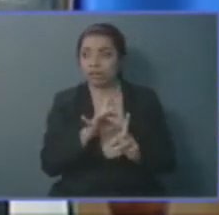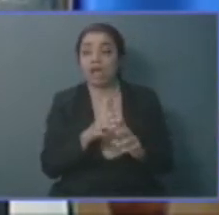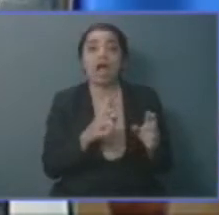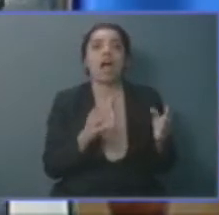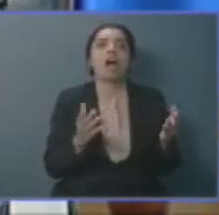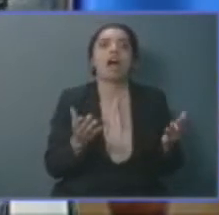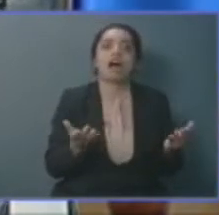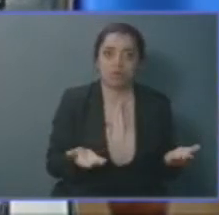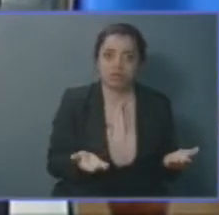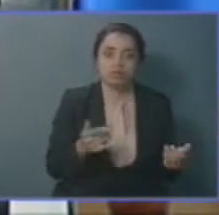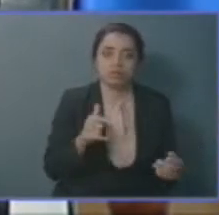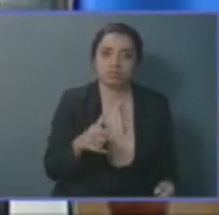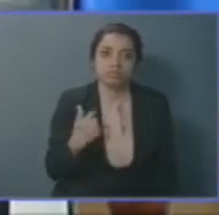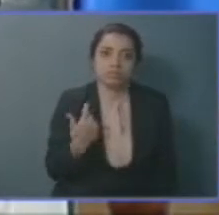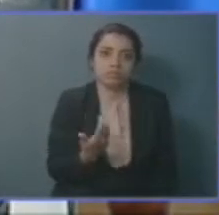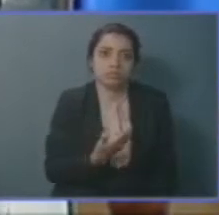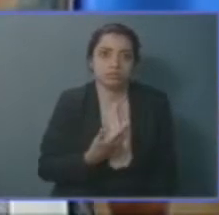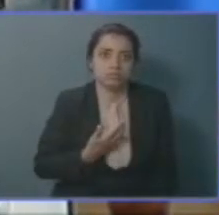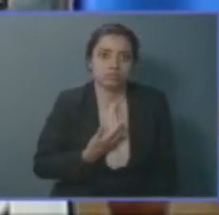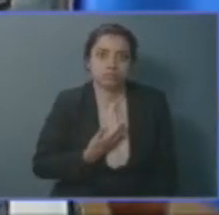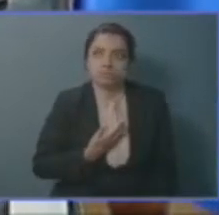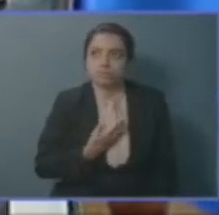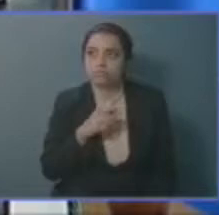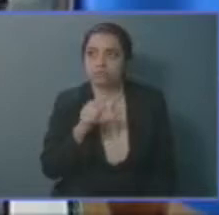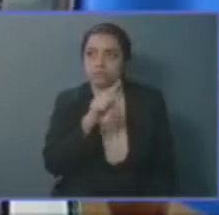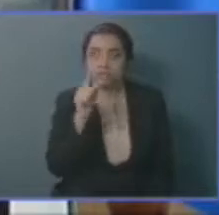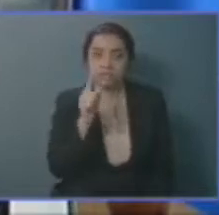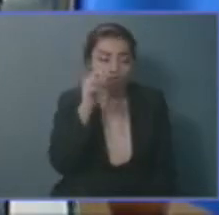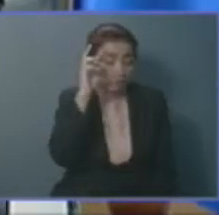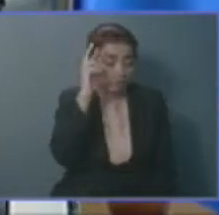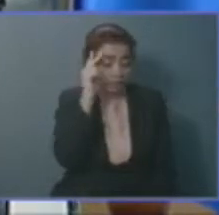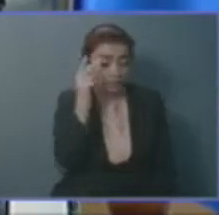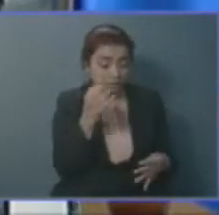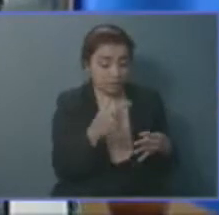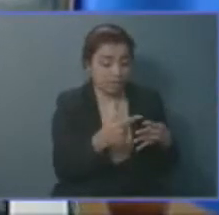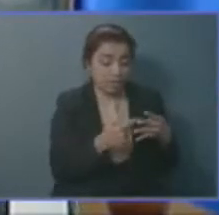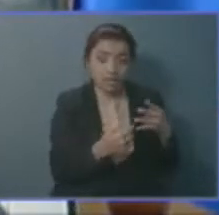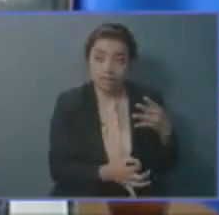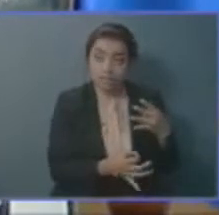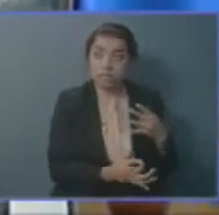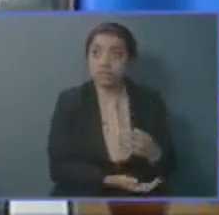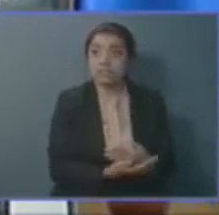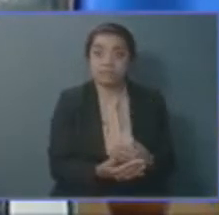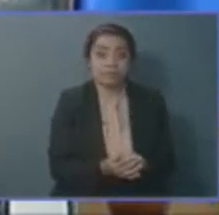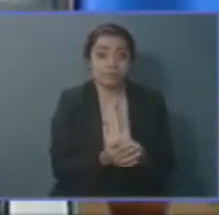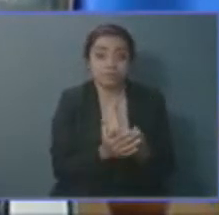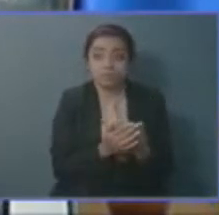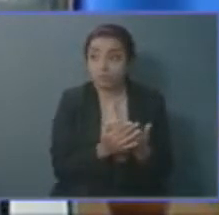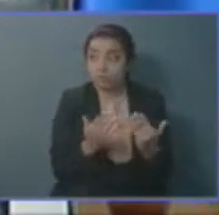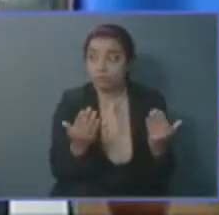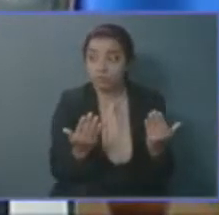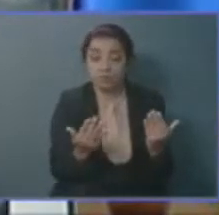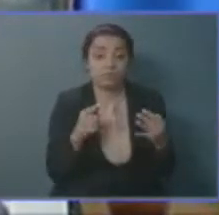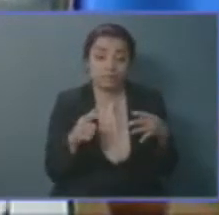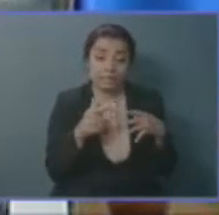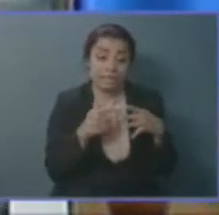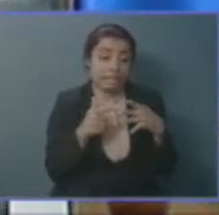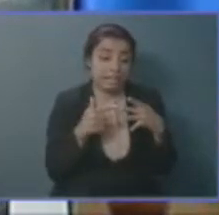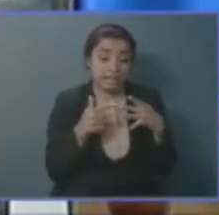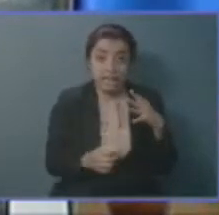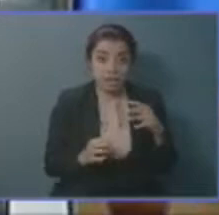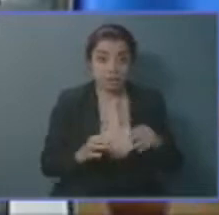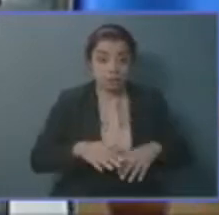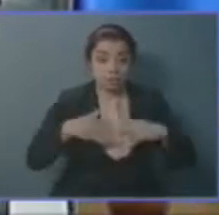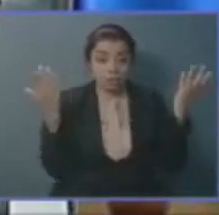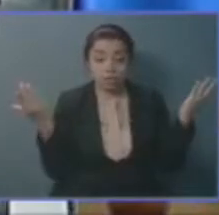Ahora lo que tenemos es la inexistencia plena de una norma jurídica. No existe una ley, no existe una